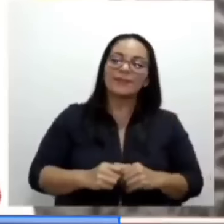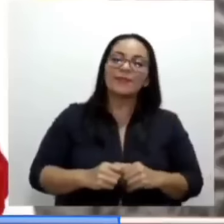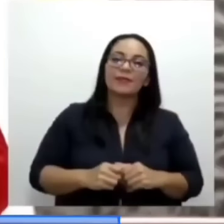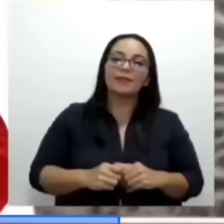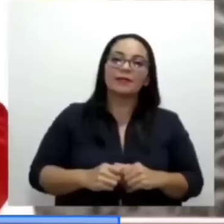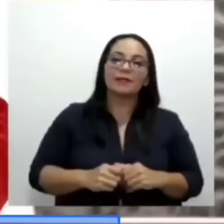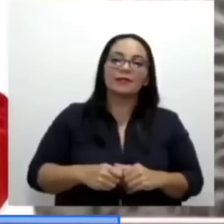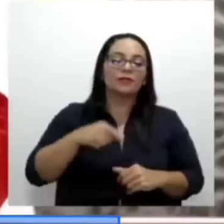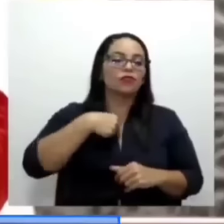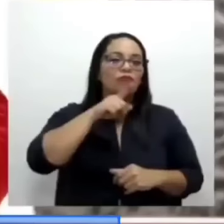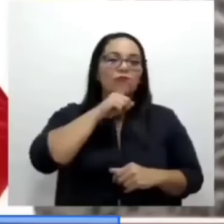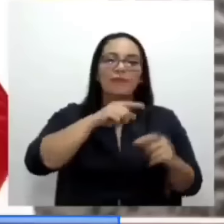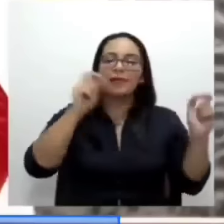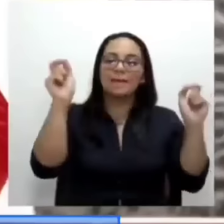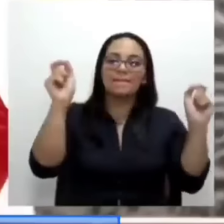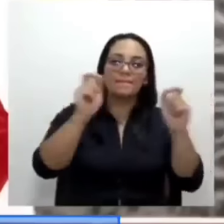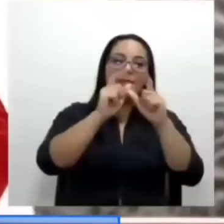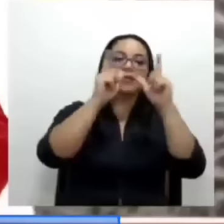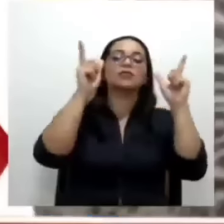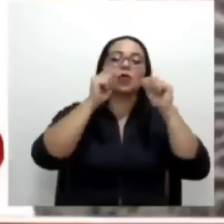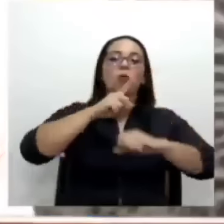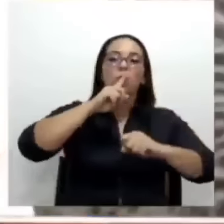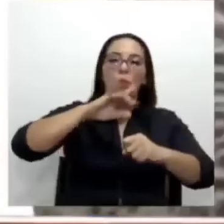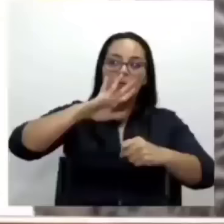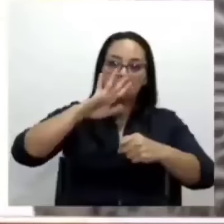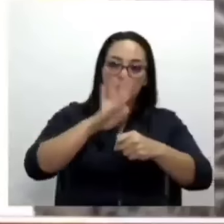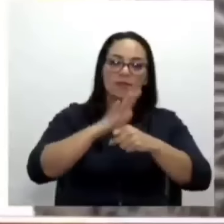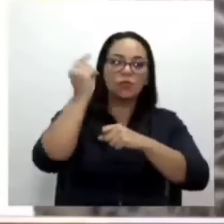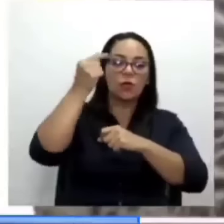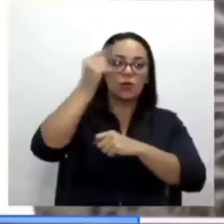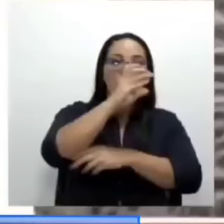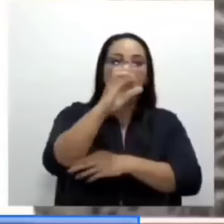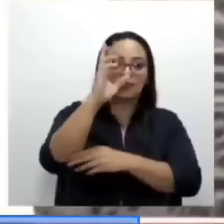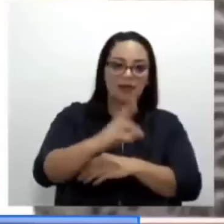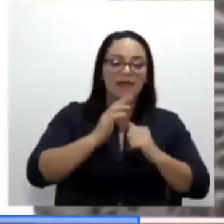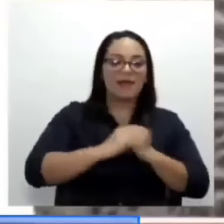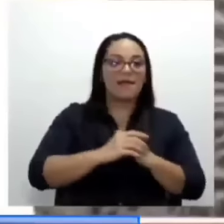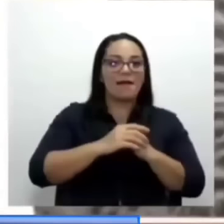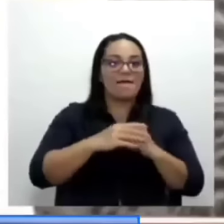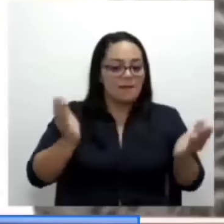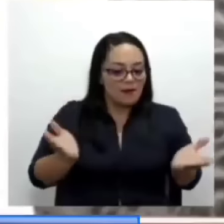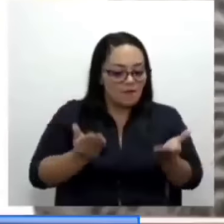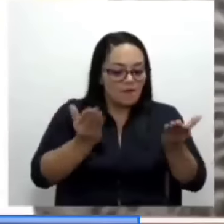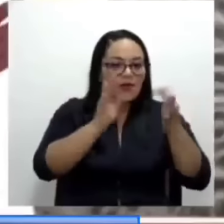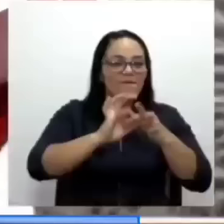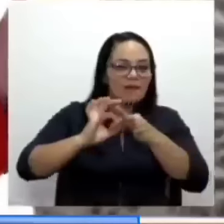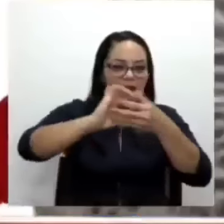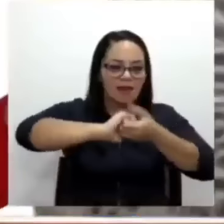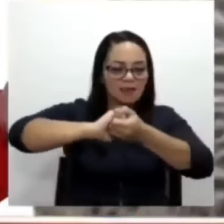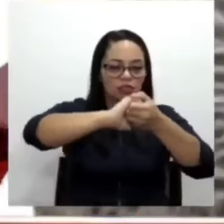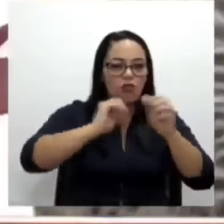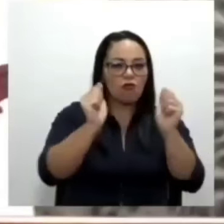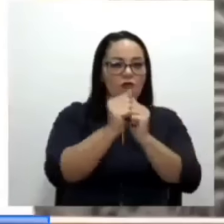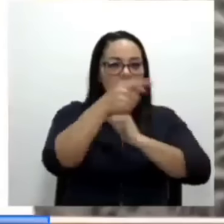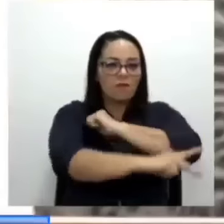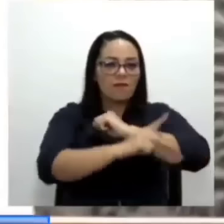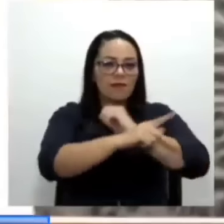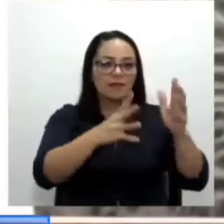tan impresionada por el compromiso del gobierno de Costa Rica para fortalecer la relación con los Estados Unidos